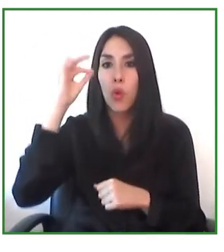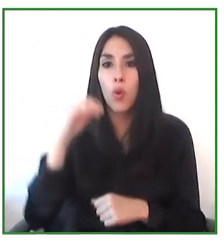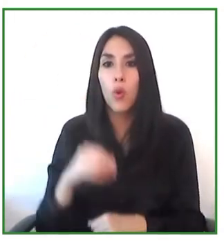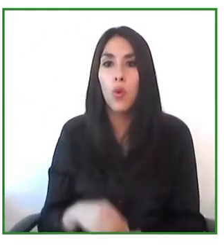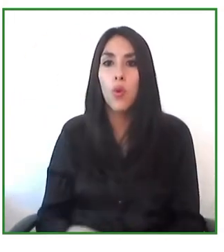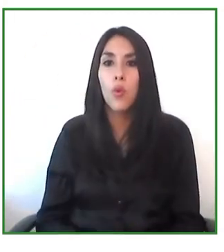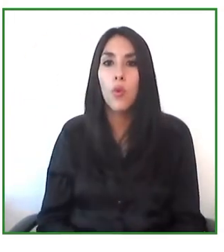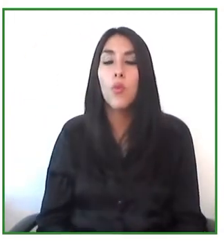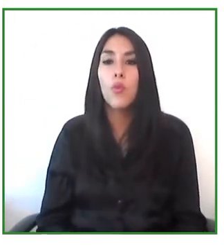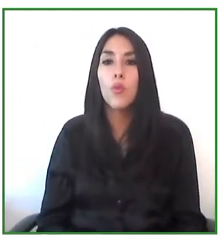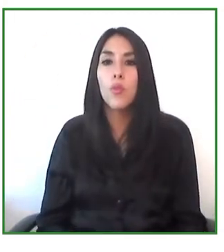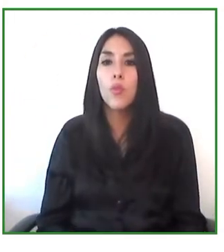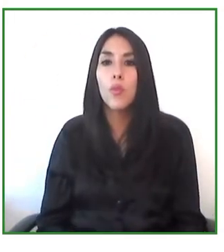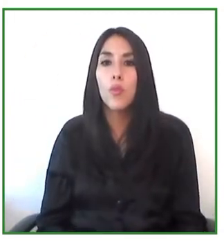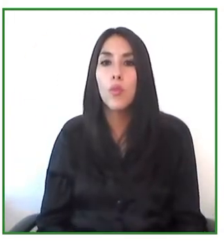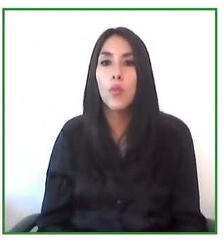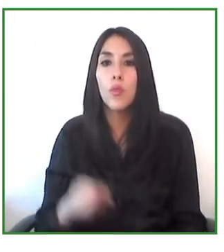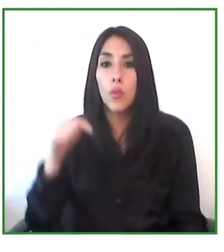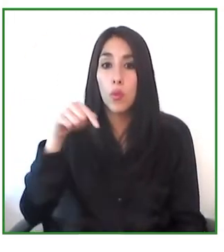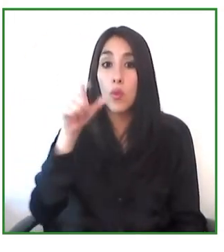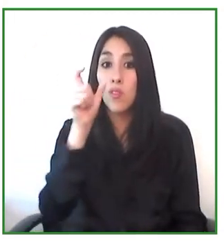existen